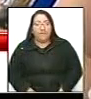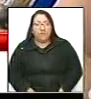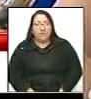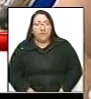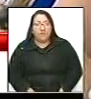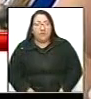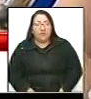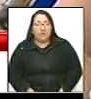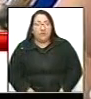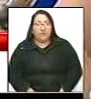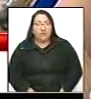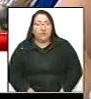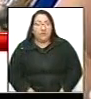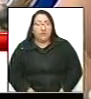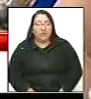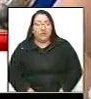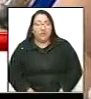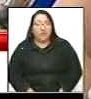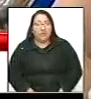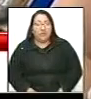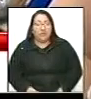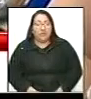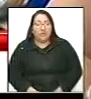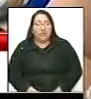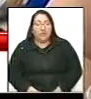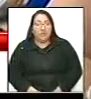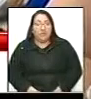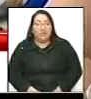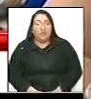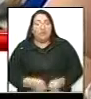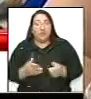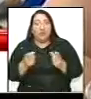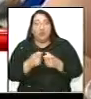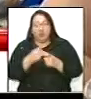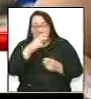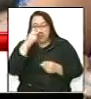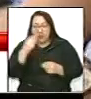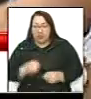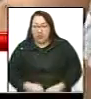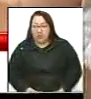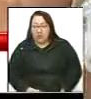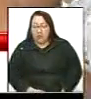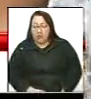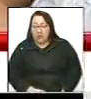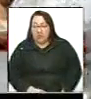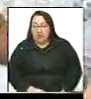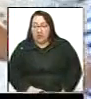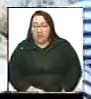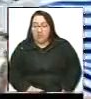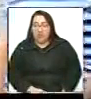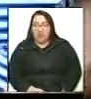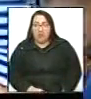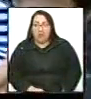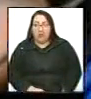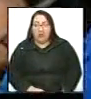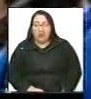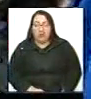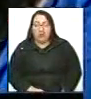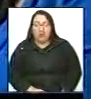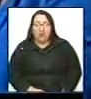mínimo constitucional. Me piden una interrupción al congresista Velázquez, con su bien, presidente. Congresista Velázquez. Presidente, yo lo digo